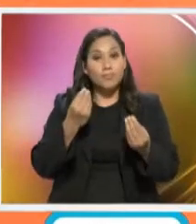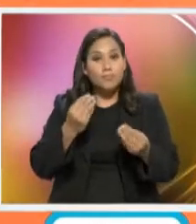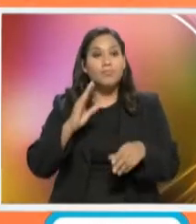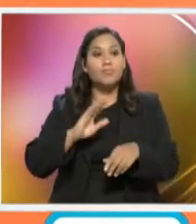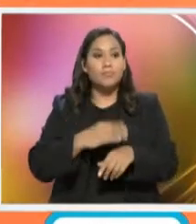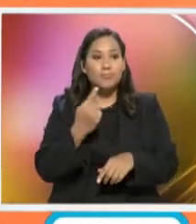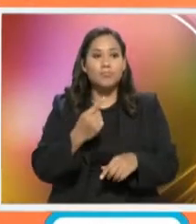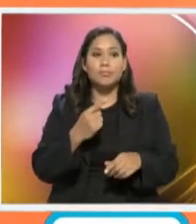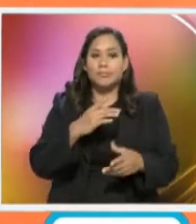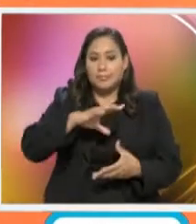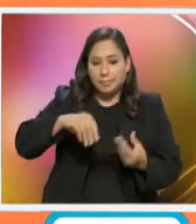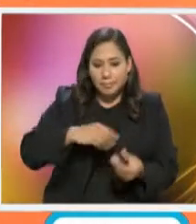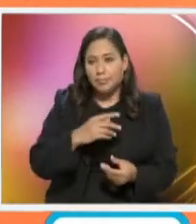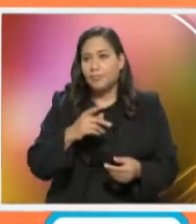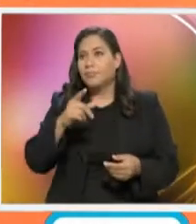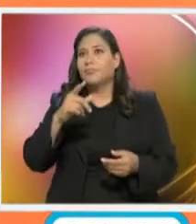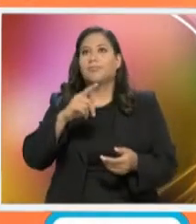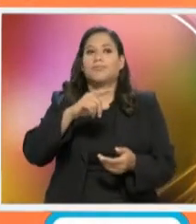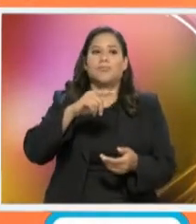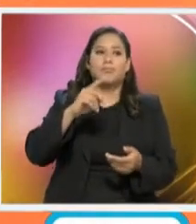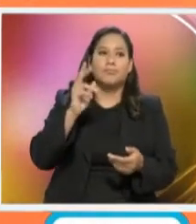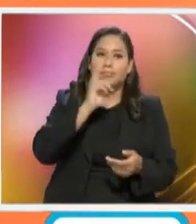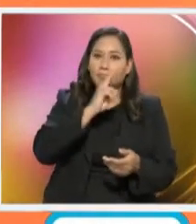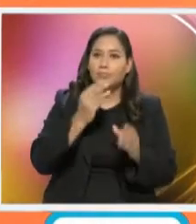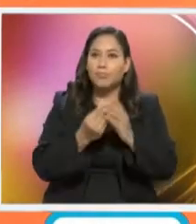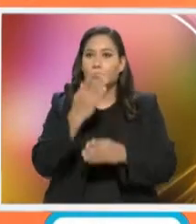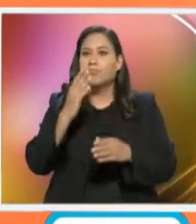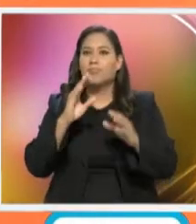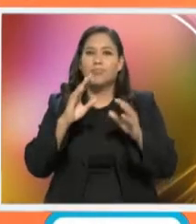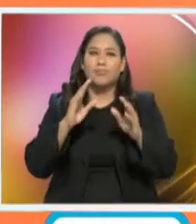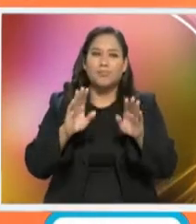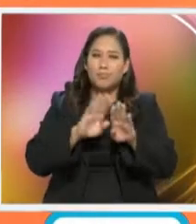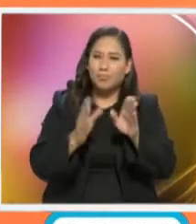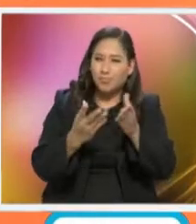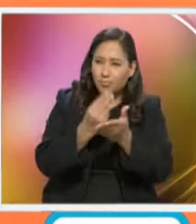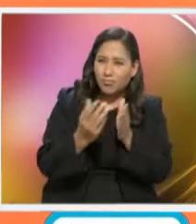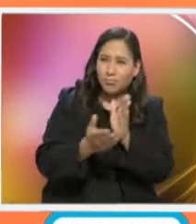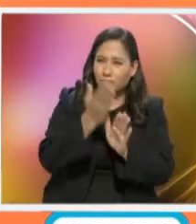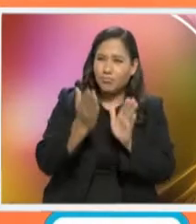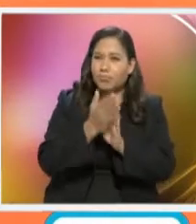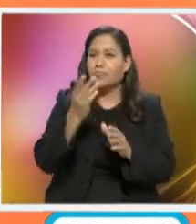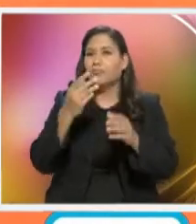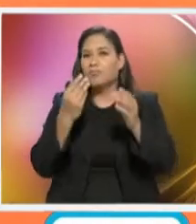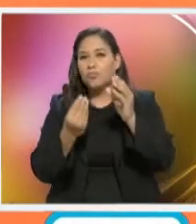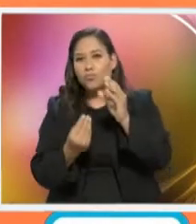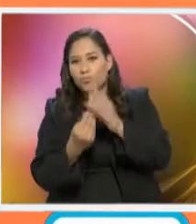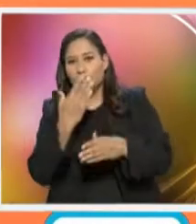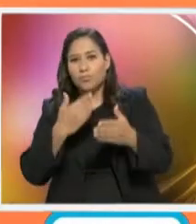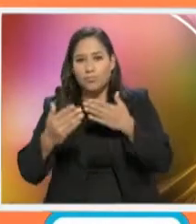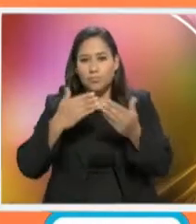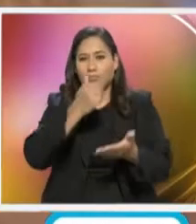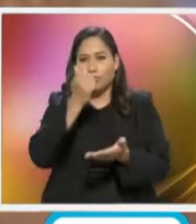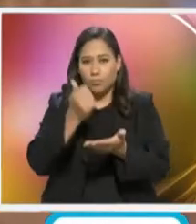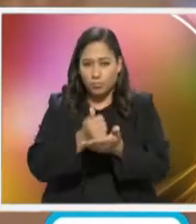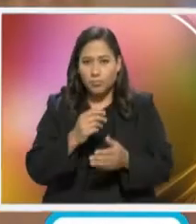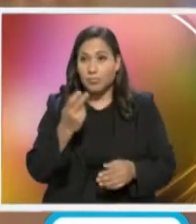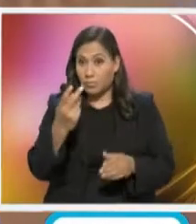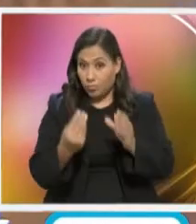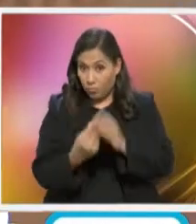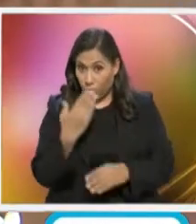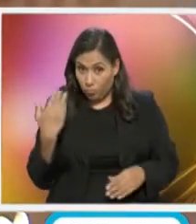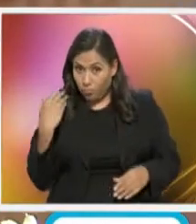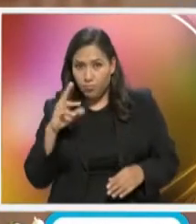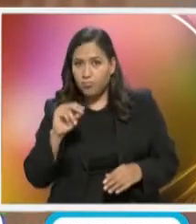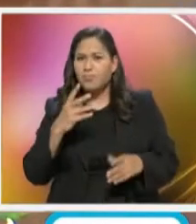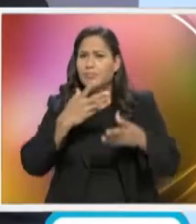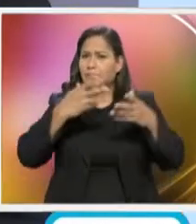por razones sustentables, ecológicas, por crear nuevos modelos Claro. de ciudades, ¿no? Y esto no es nuevo, ¿no? Porque, por ejemplo, la